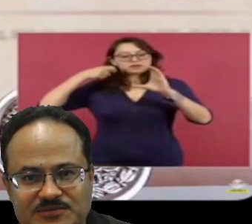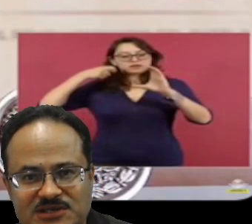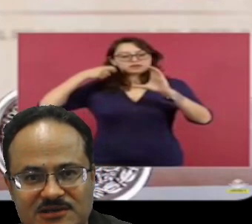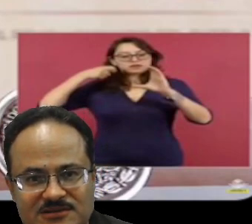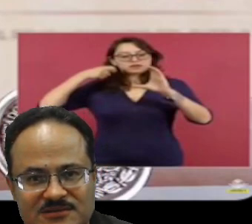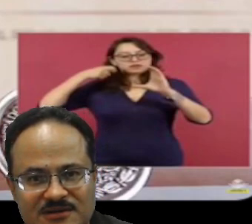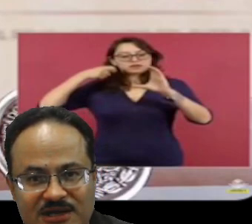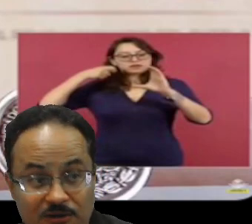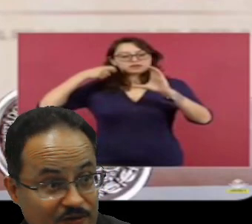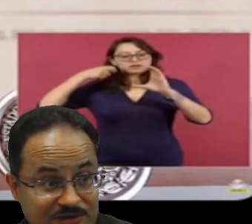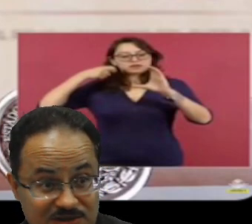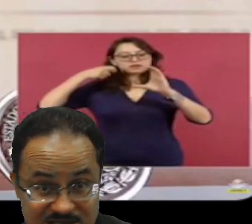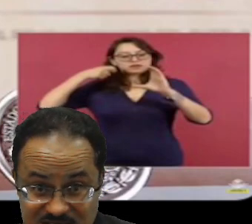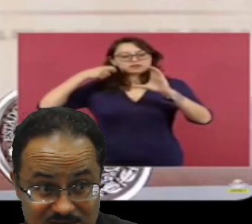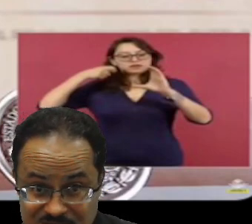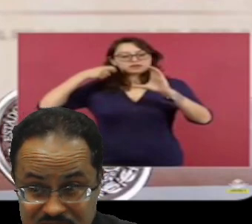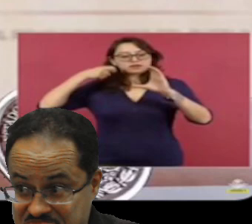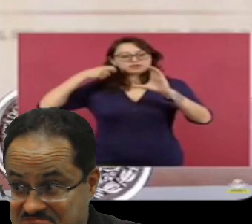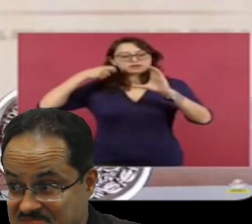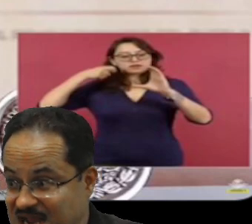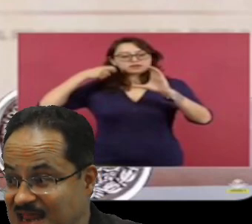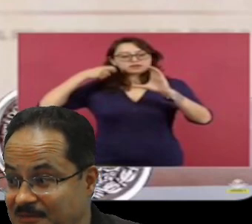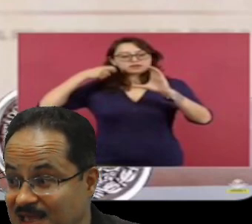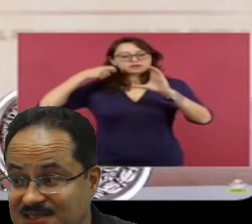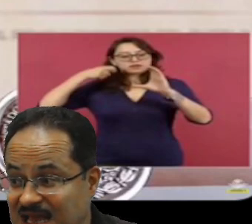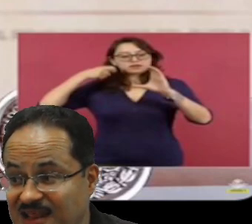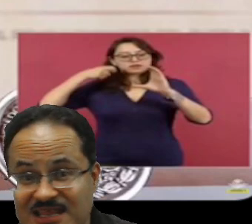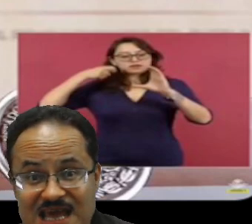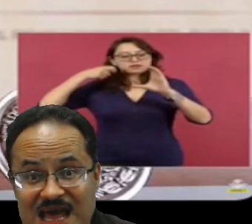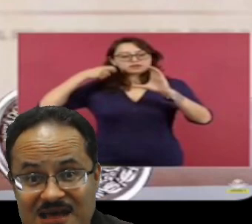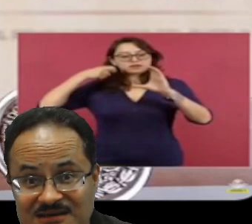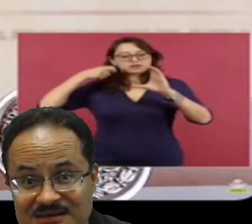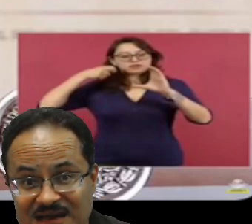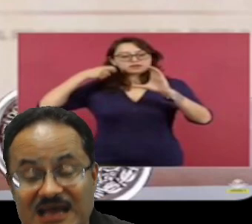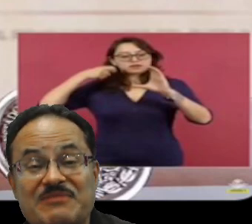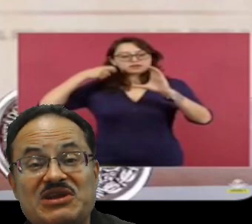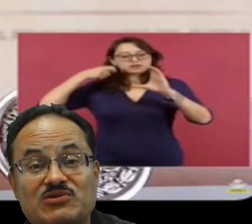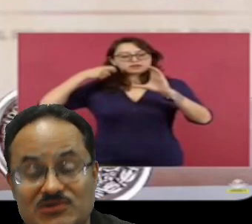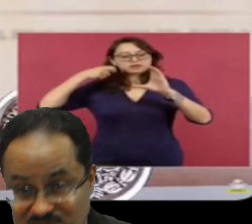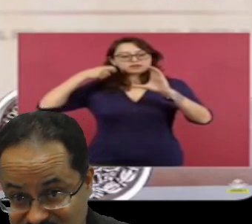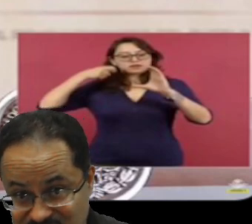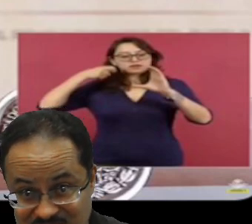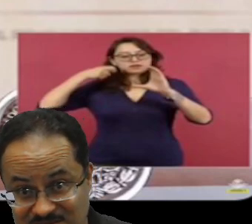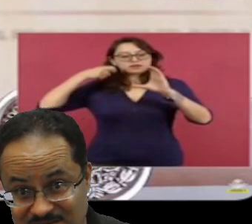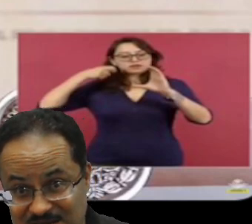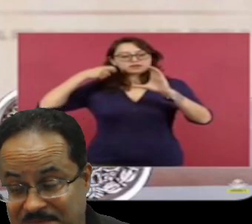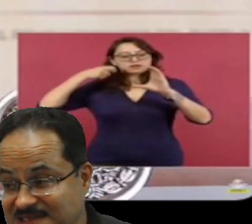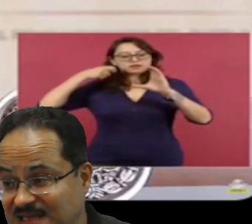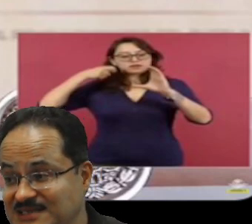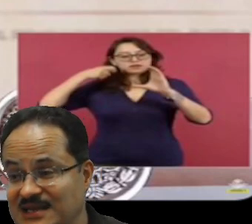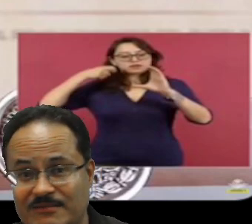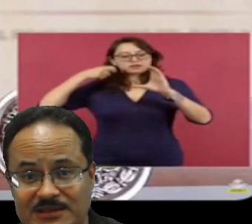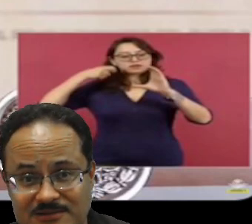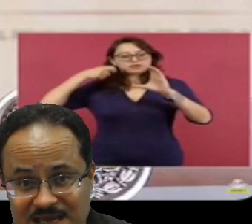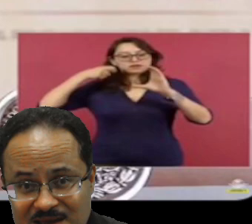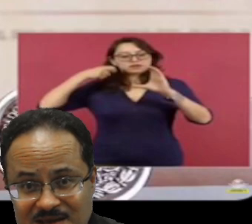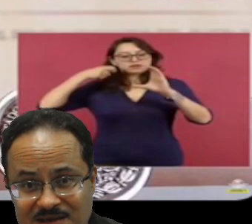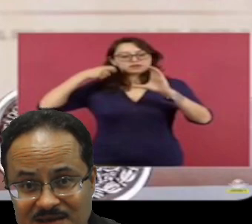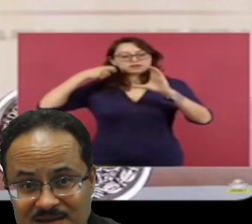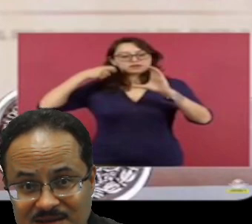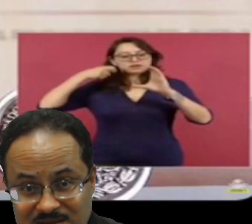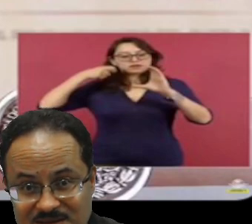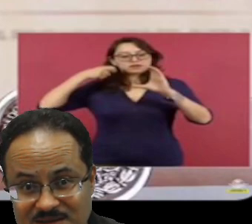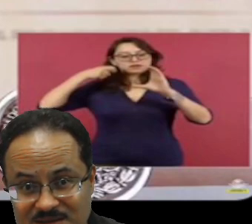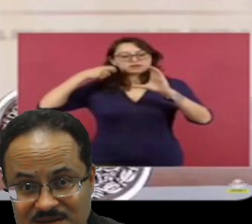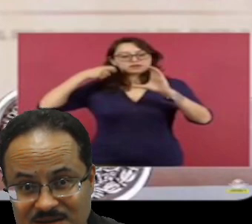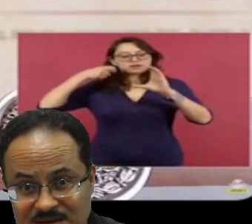decepción y con todo esto les digo cada vez cada día cada minuto que pasa de esta 4t